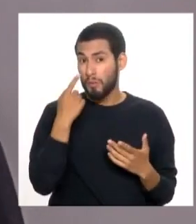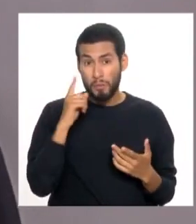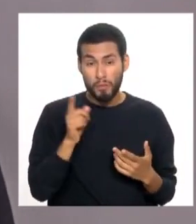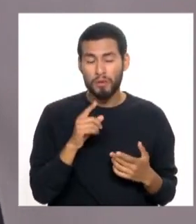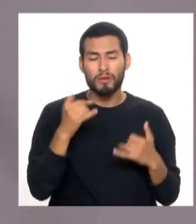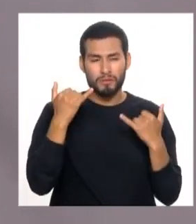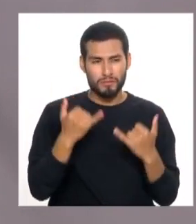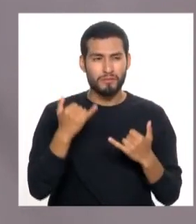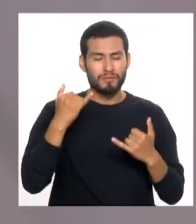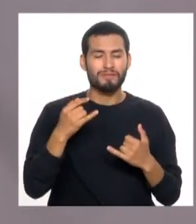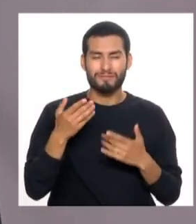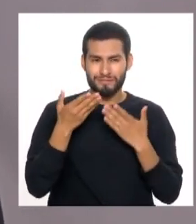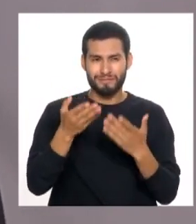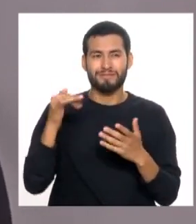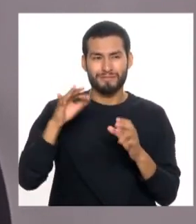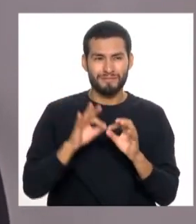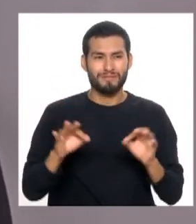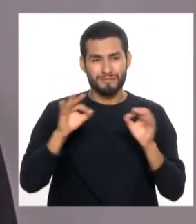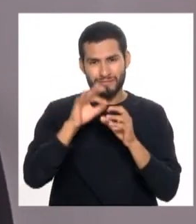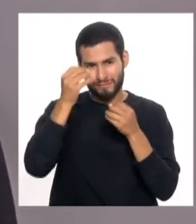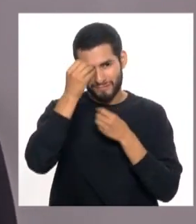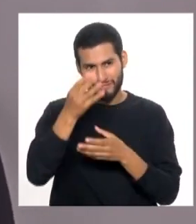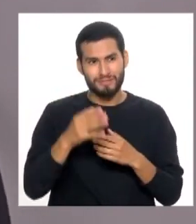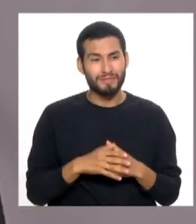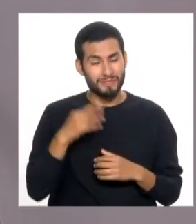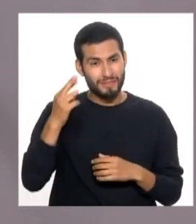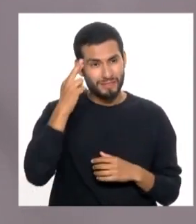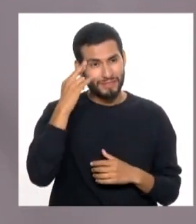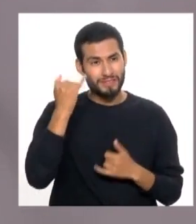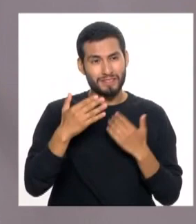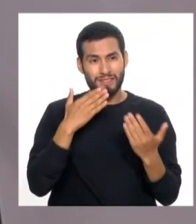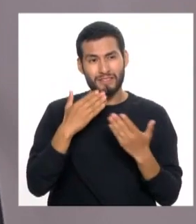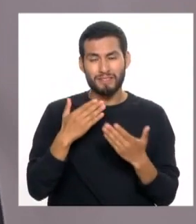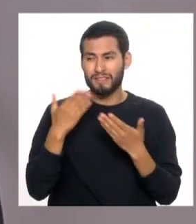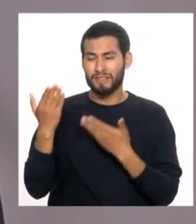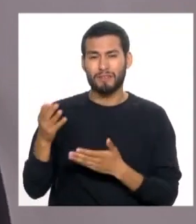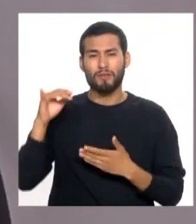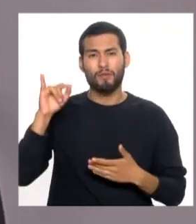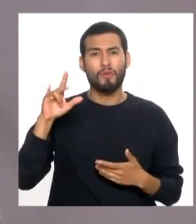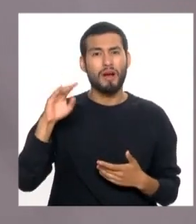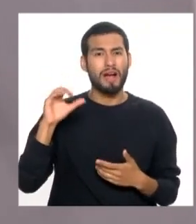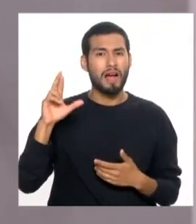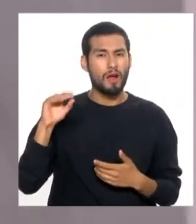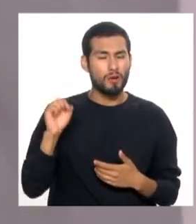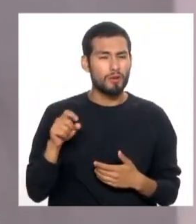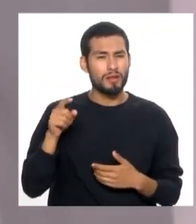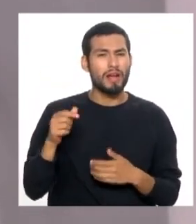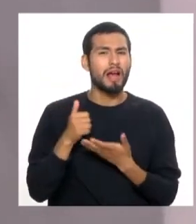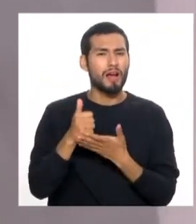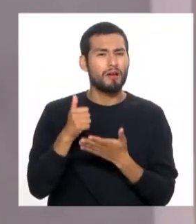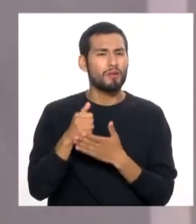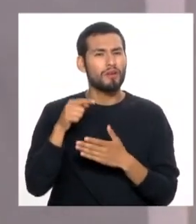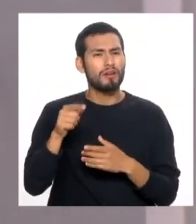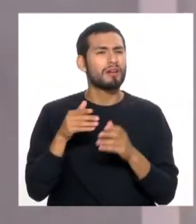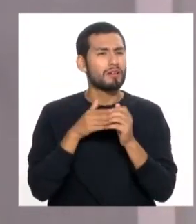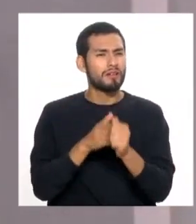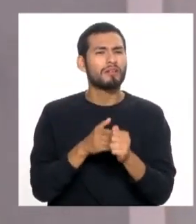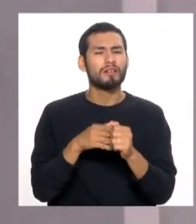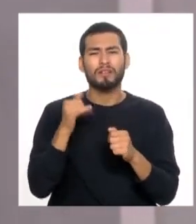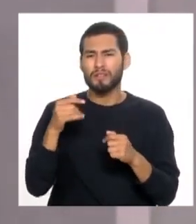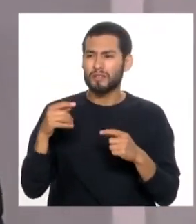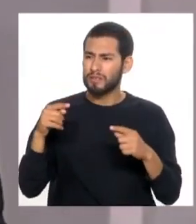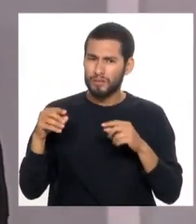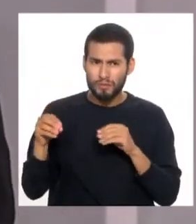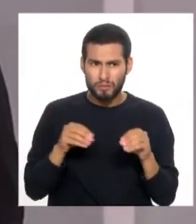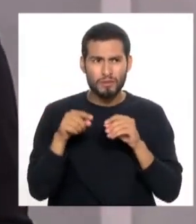pues lo van a conocer con esta importante información. Para ello vamos a conversar con Juan Carlos Coquis, quien es asesor de Dirección de Circulación